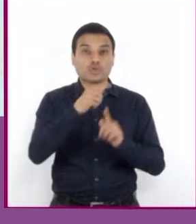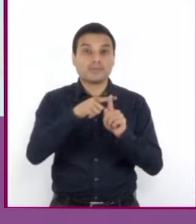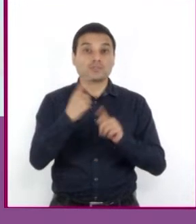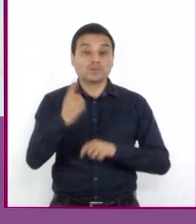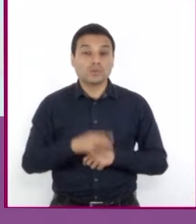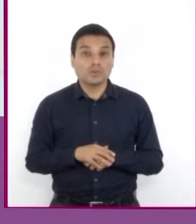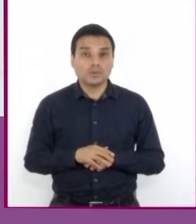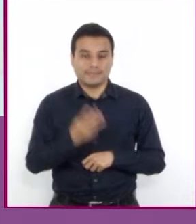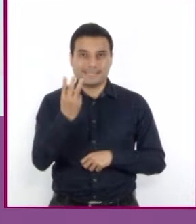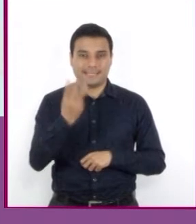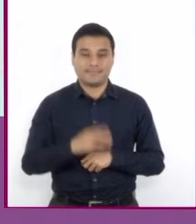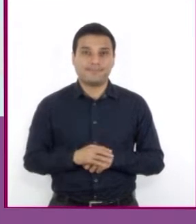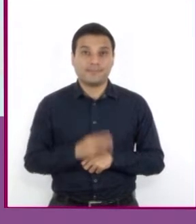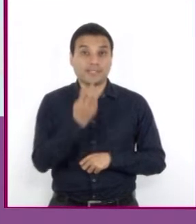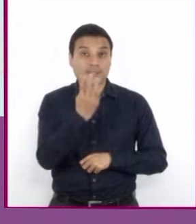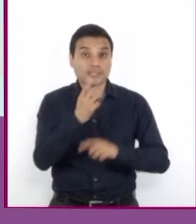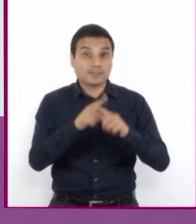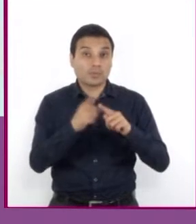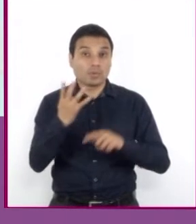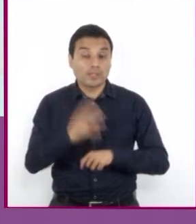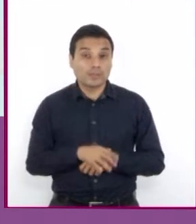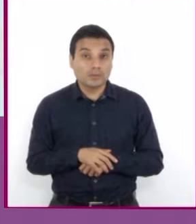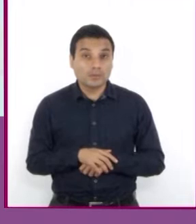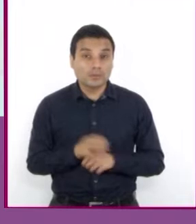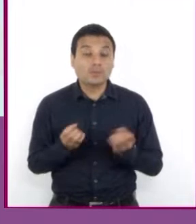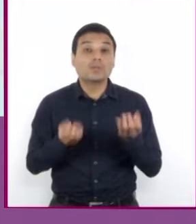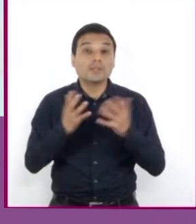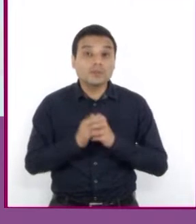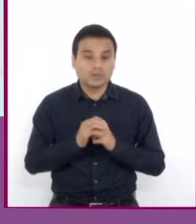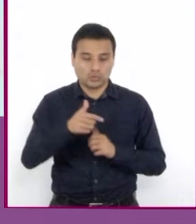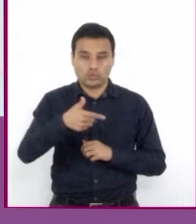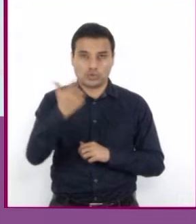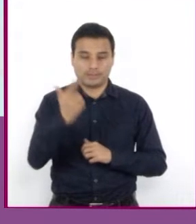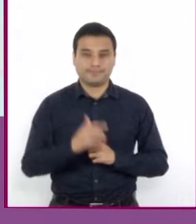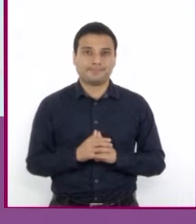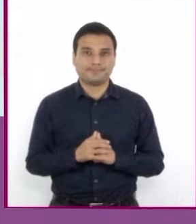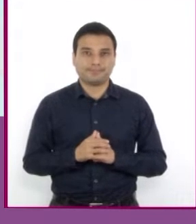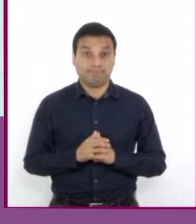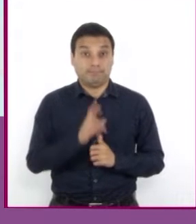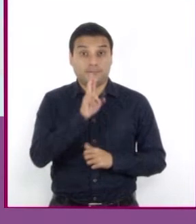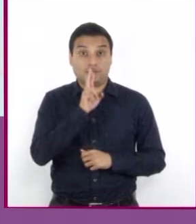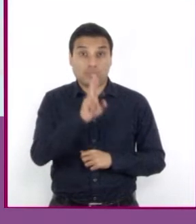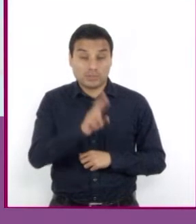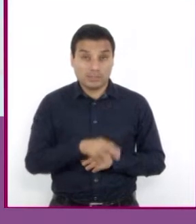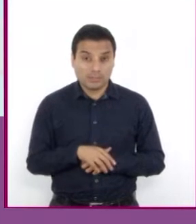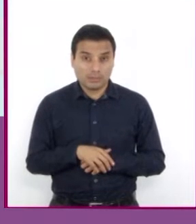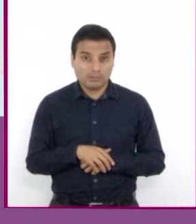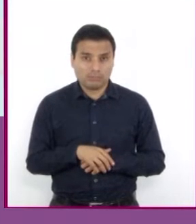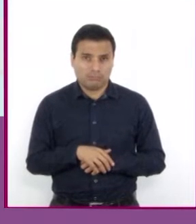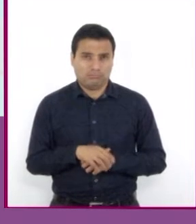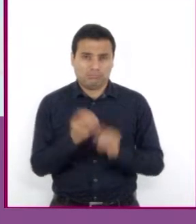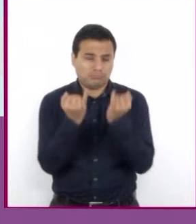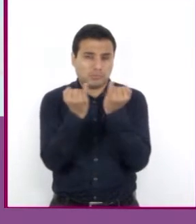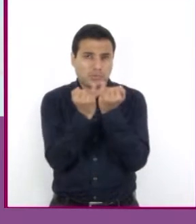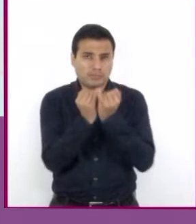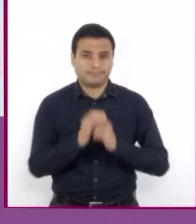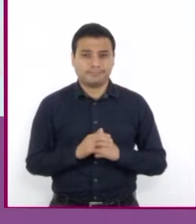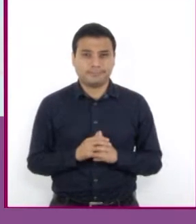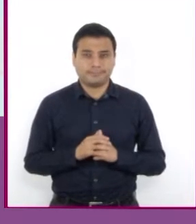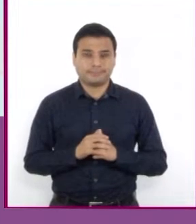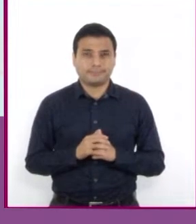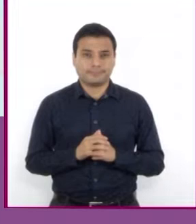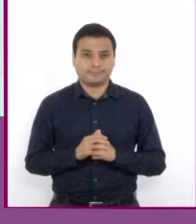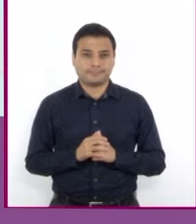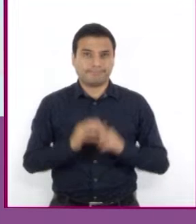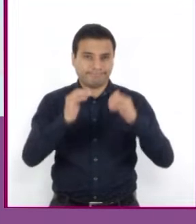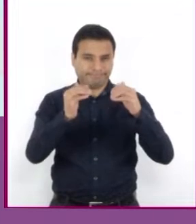que es igual a 3, 3 por 4 que es igual a 12. El resultado en ambas columnas es el mismo. En